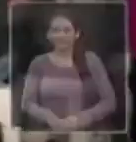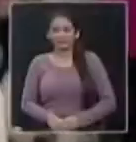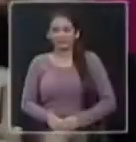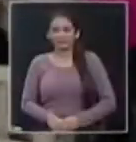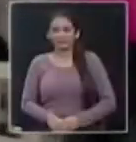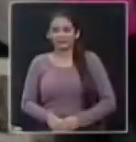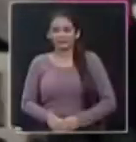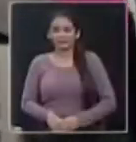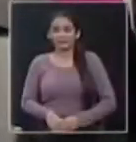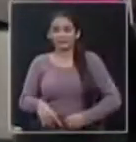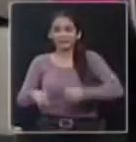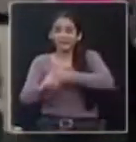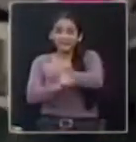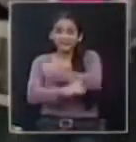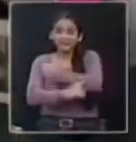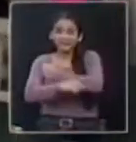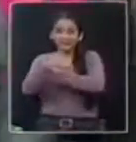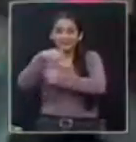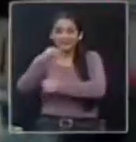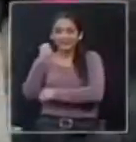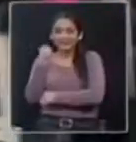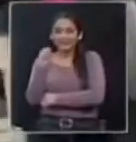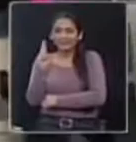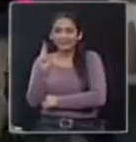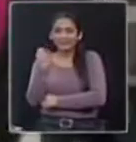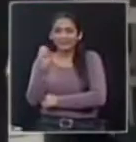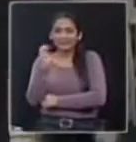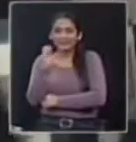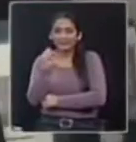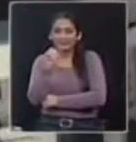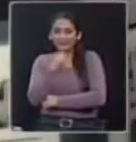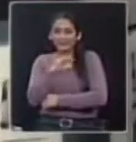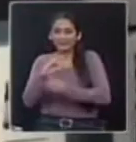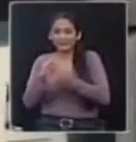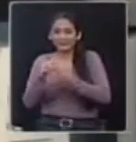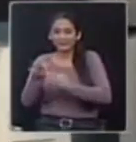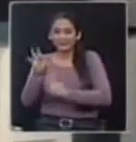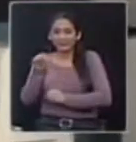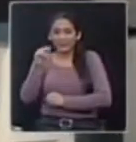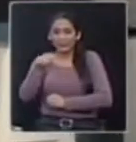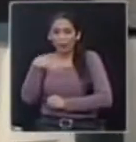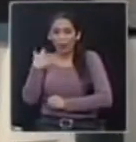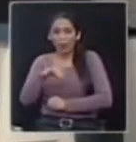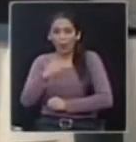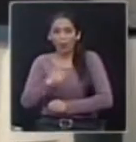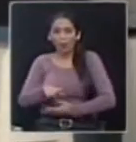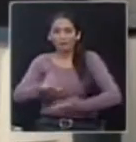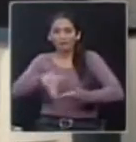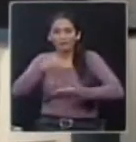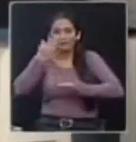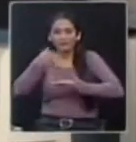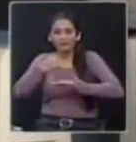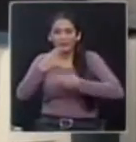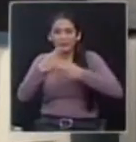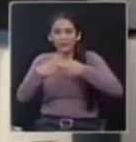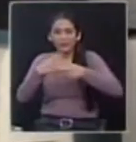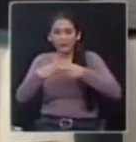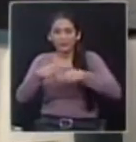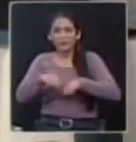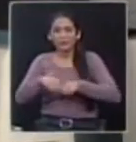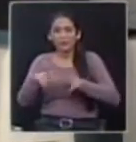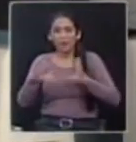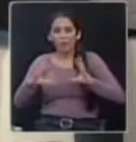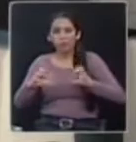Aquí en el mercado de Sauces 9 usted podrá encontrar a Gust Conchas con el tradicional plato rompe colchón, el cual se hizo acreedor al primer lugar en la